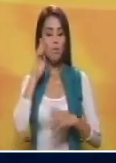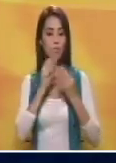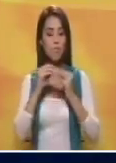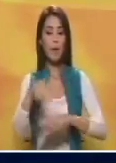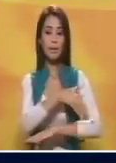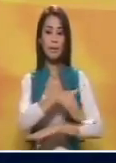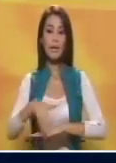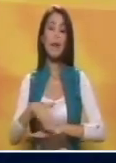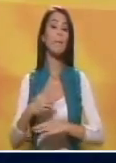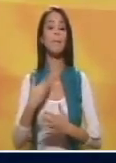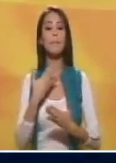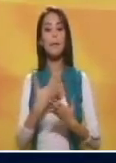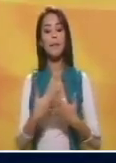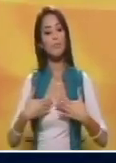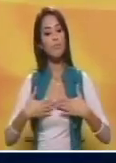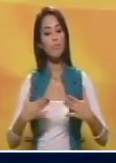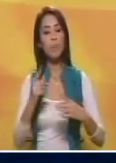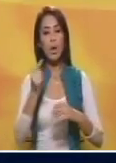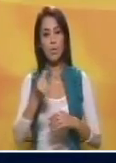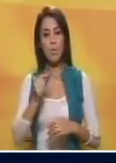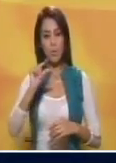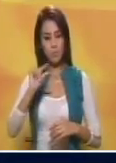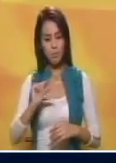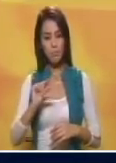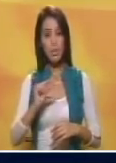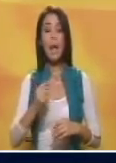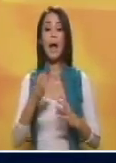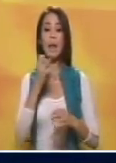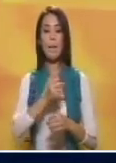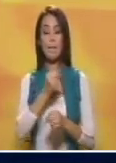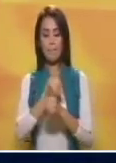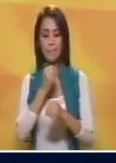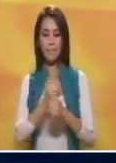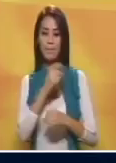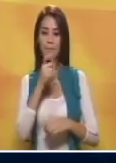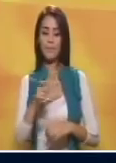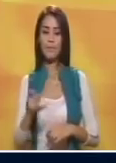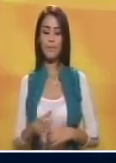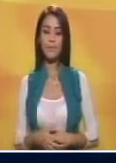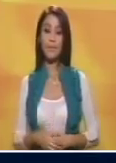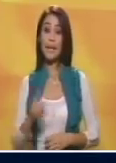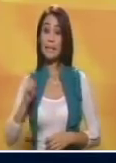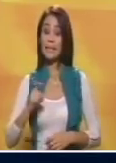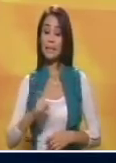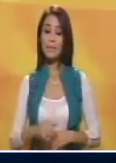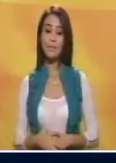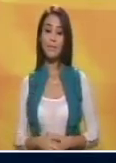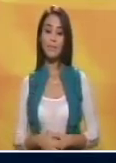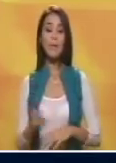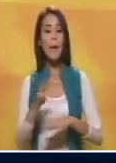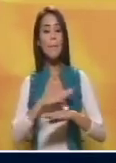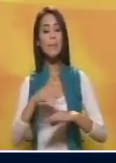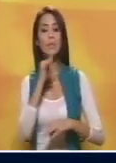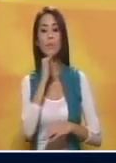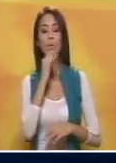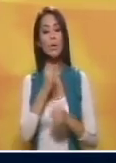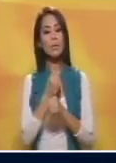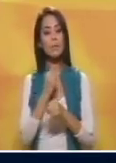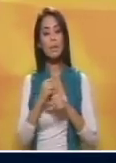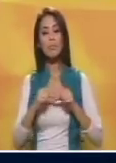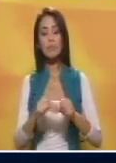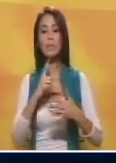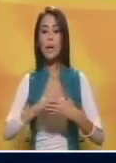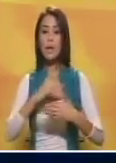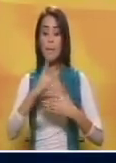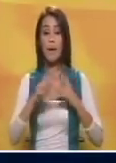Vial para ofrecerlos a los bajos costos a los transportistas más urgidos. Por otra parte, el ministro señaló que trabajan en nuevos